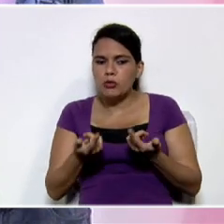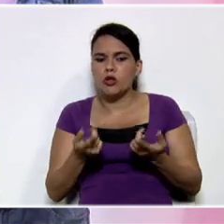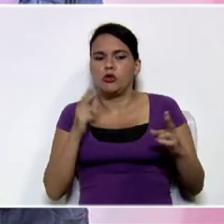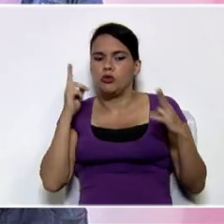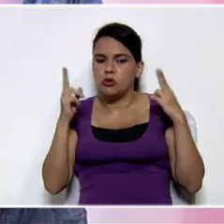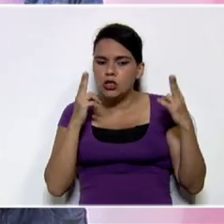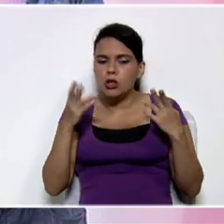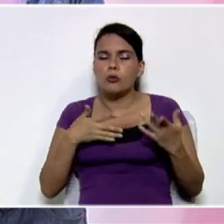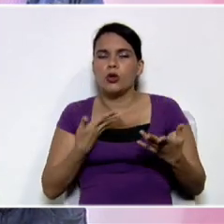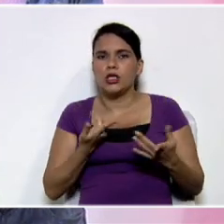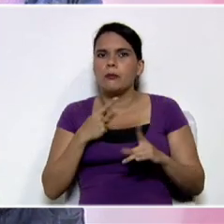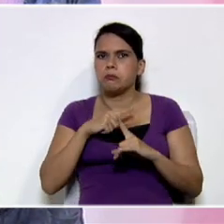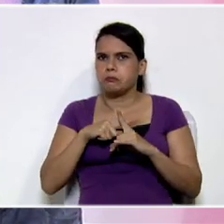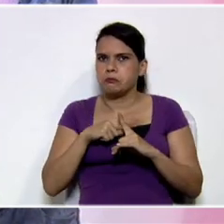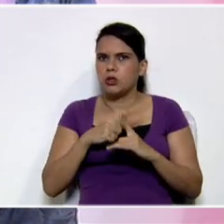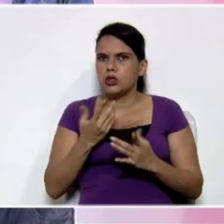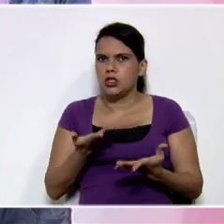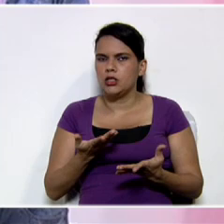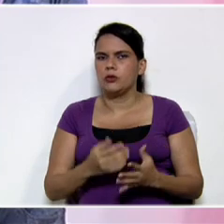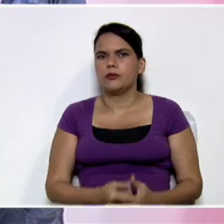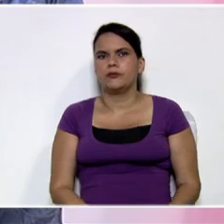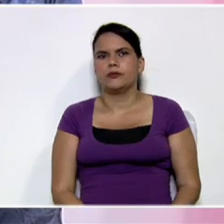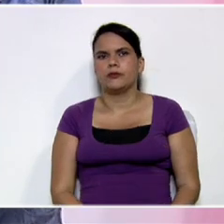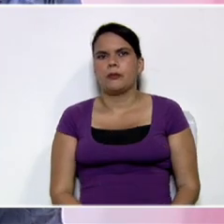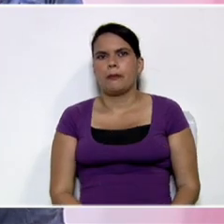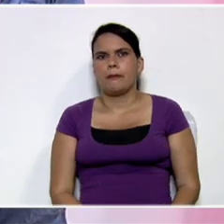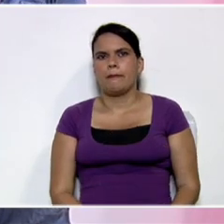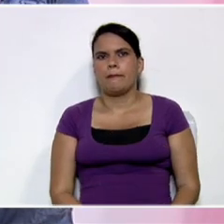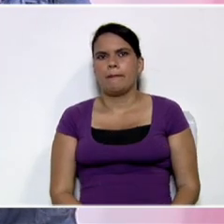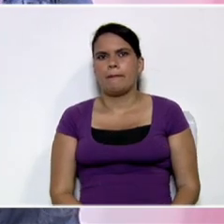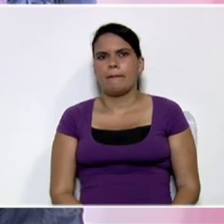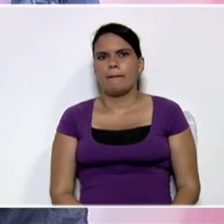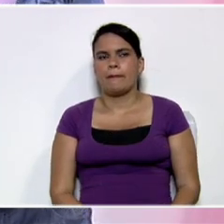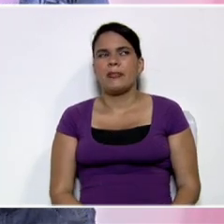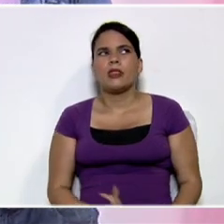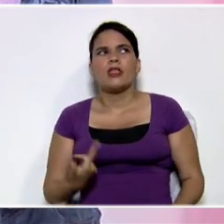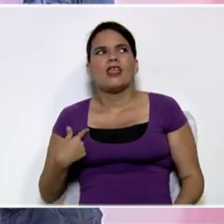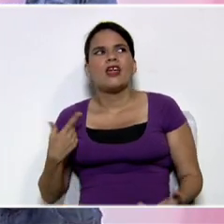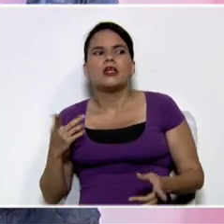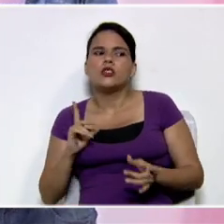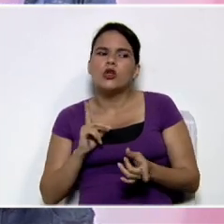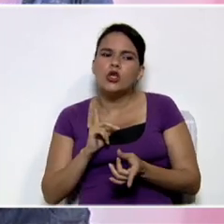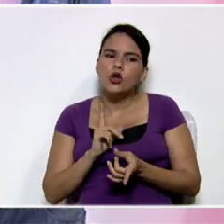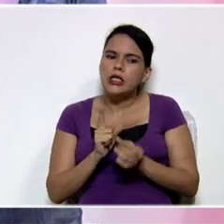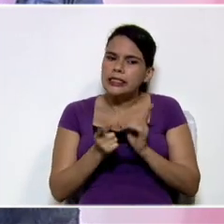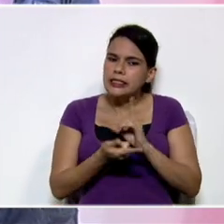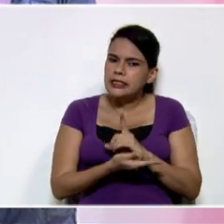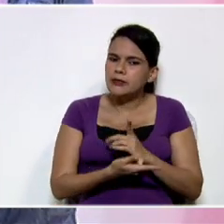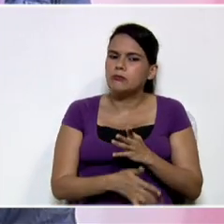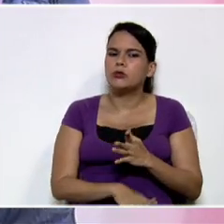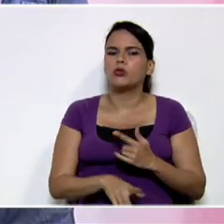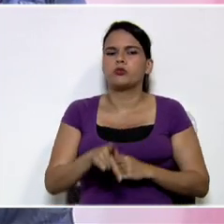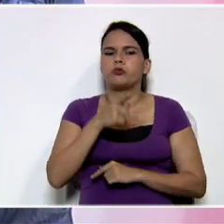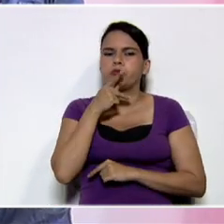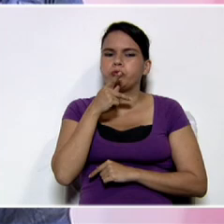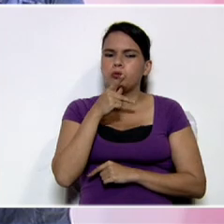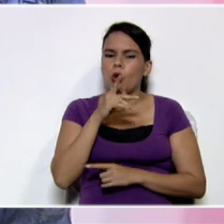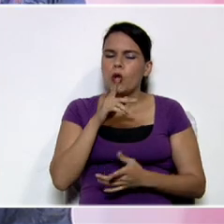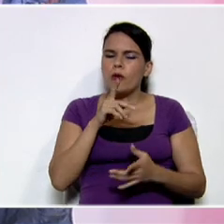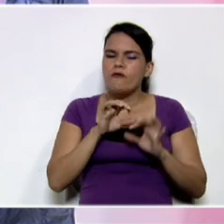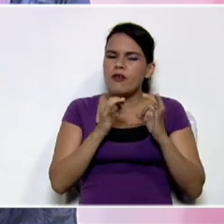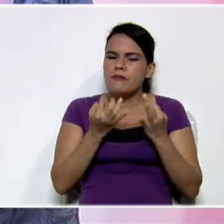positivas. En el caso de las migraciones, digamos, por familiares o socioeconómicas, pueden traer consecuencias